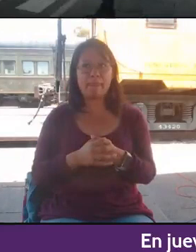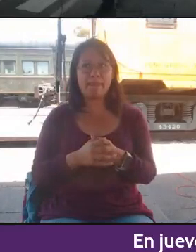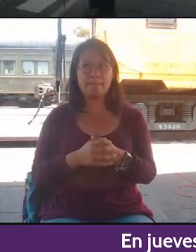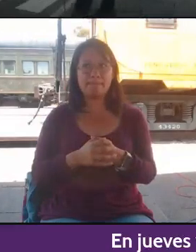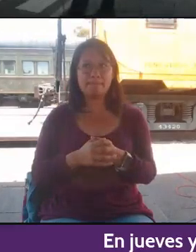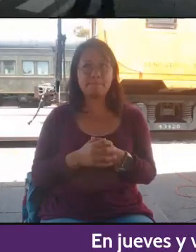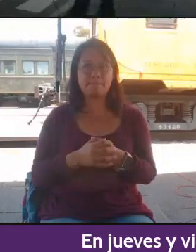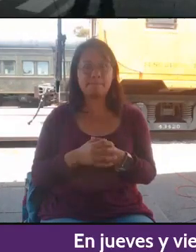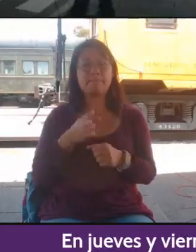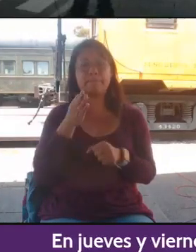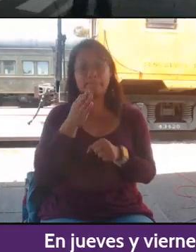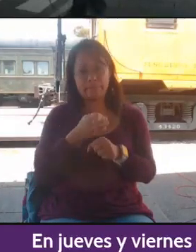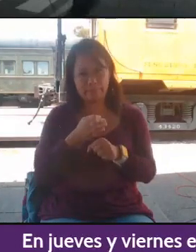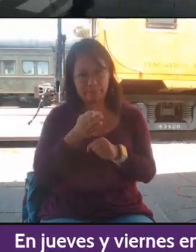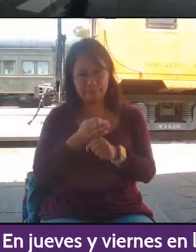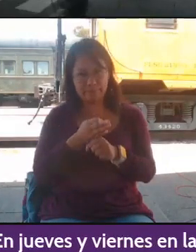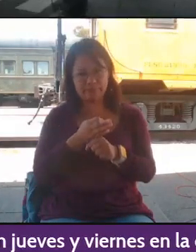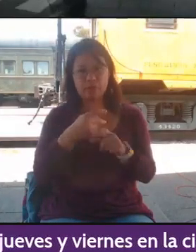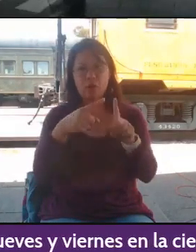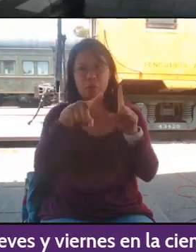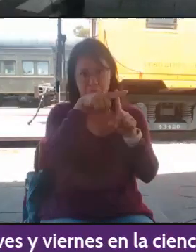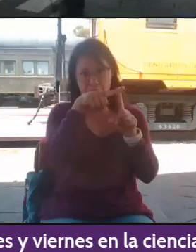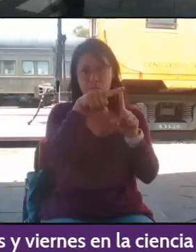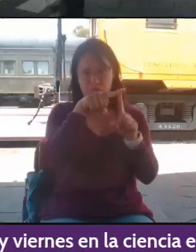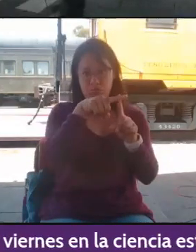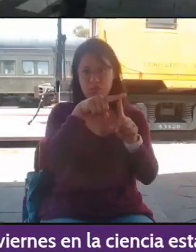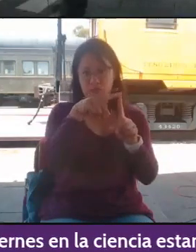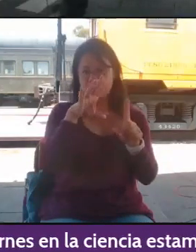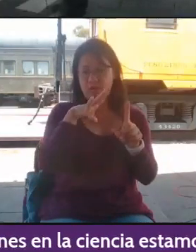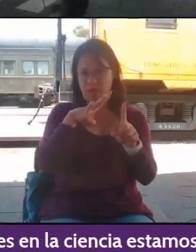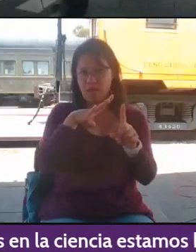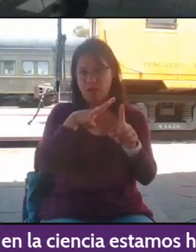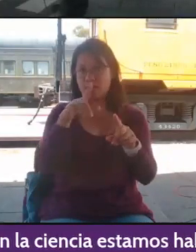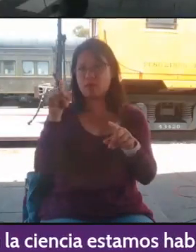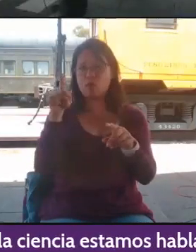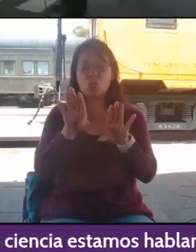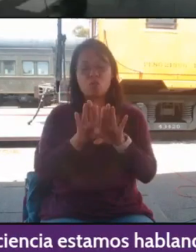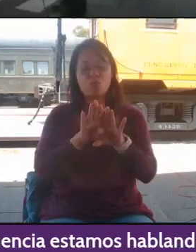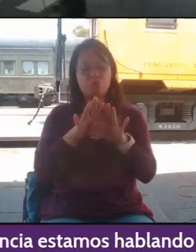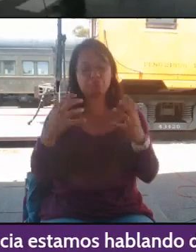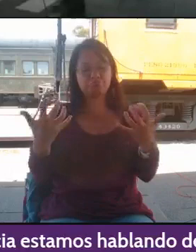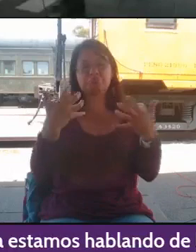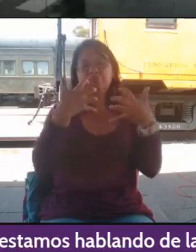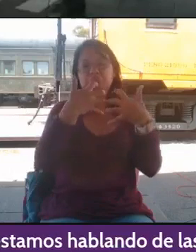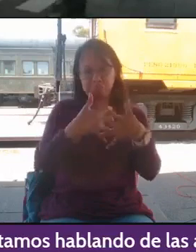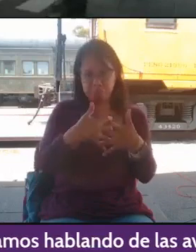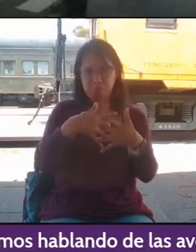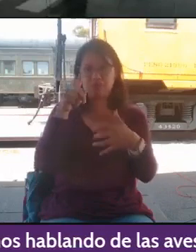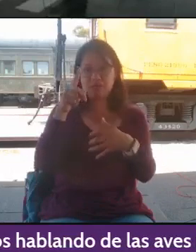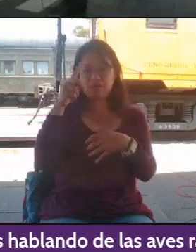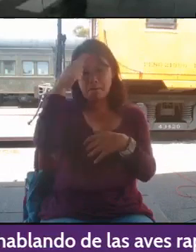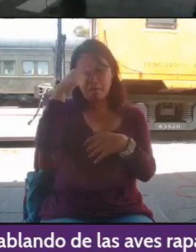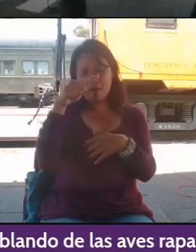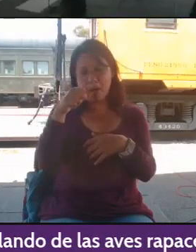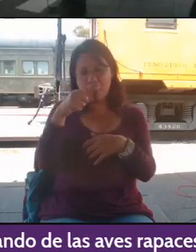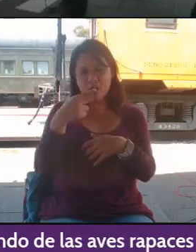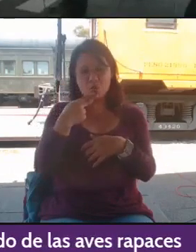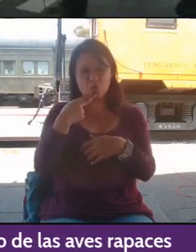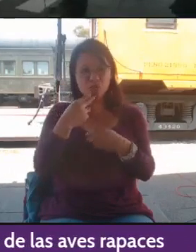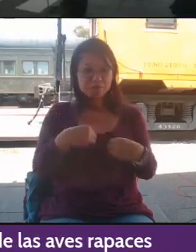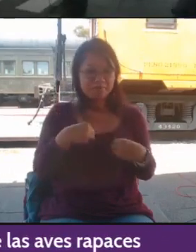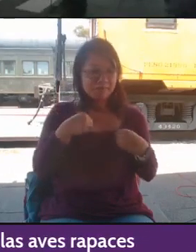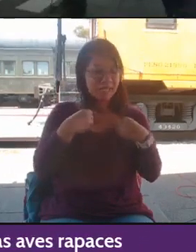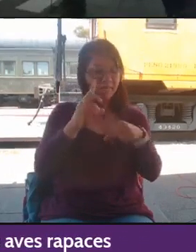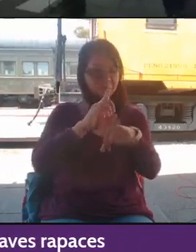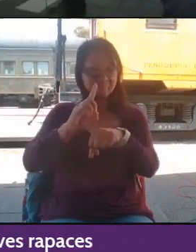Ahora, estas ventajas que estuvimos platicando ahorita, estas adaptaciones morfológicas que les permiten sobrevivir, obviamente funcionan